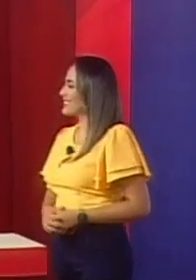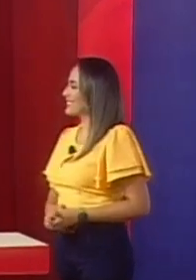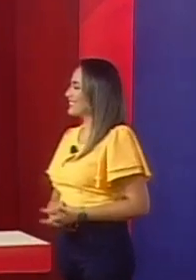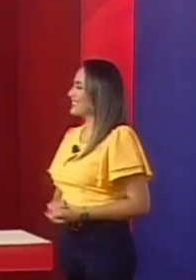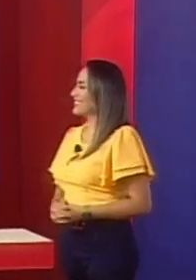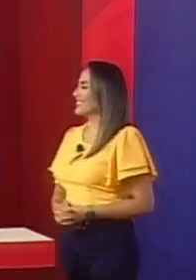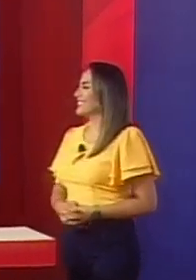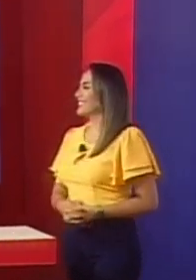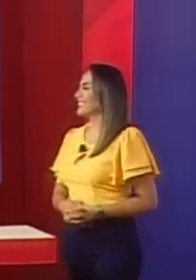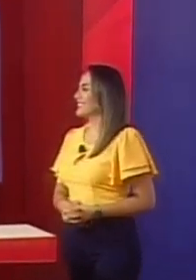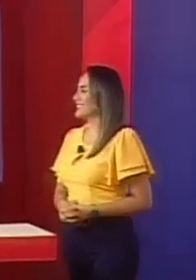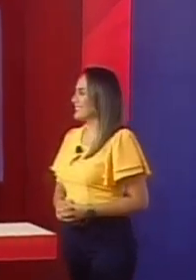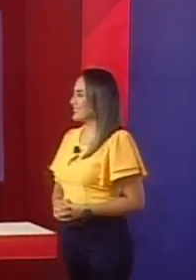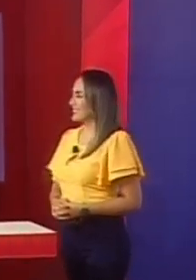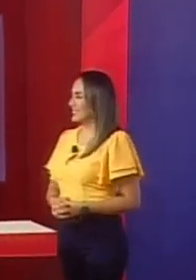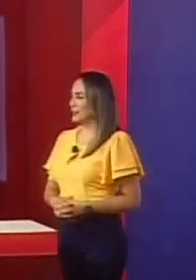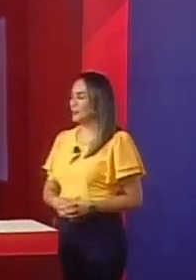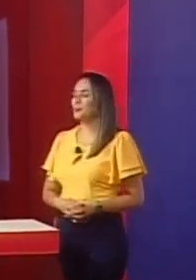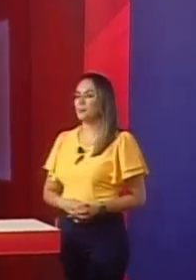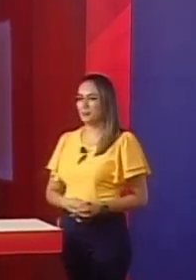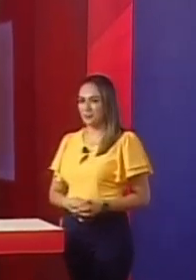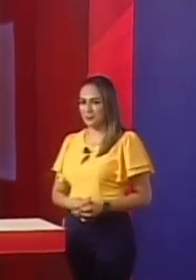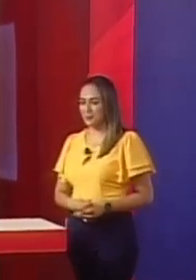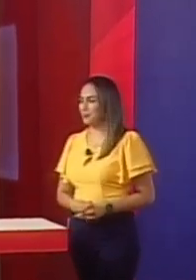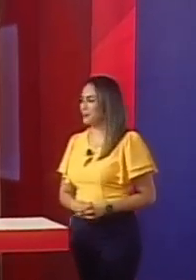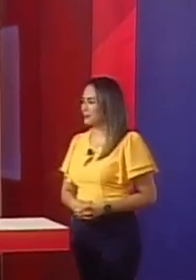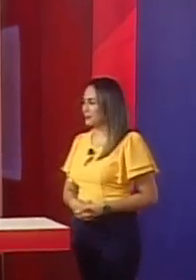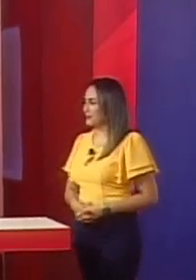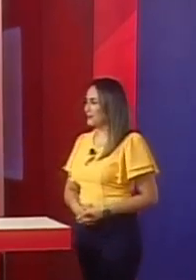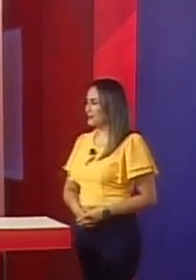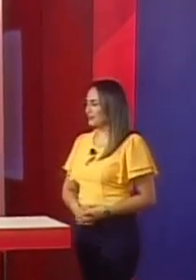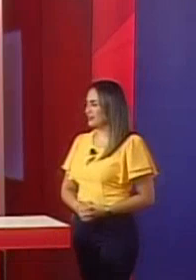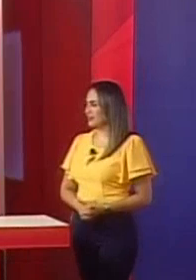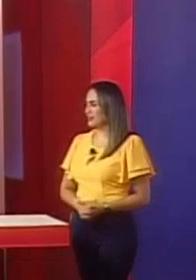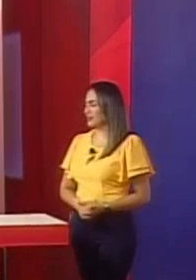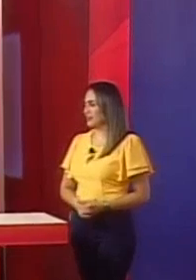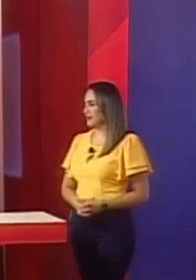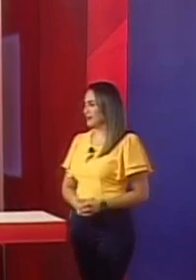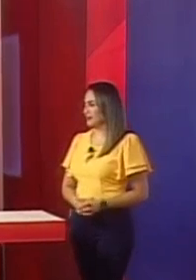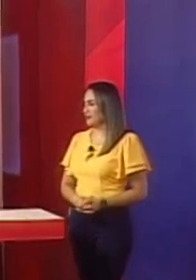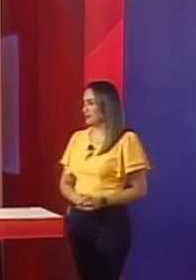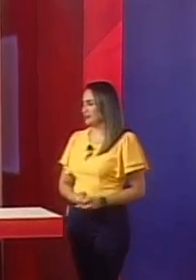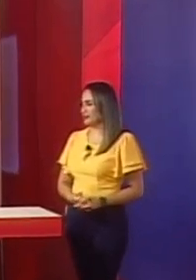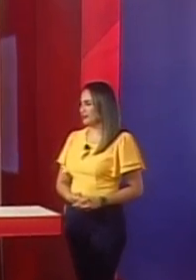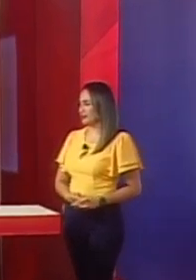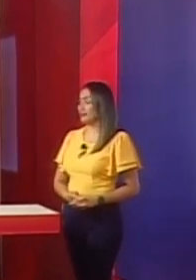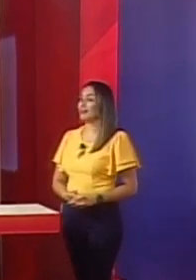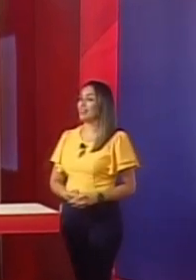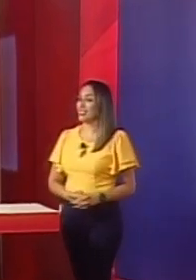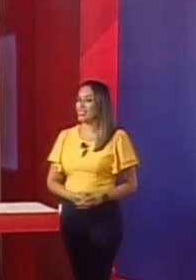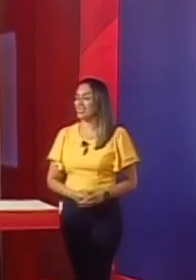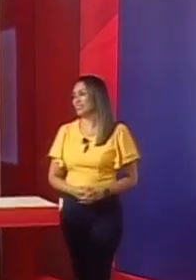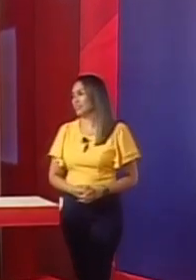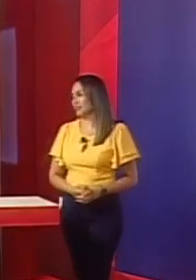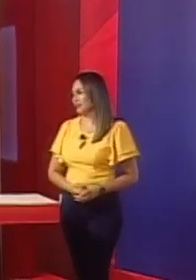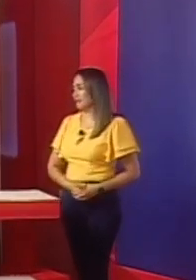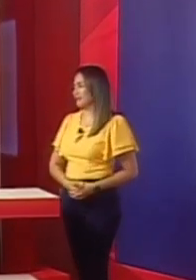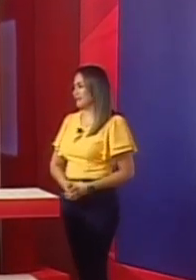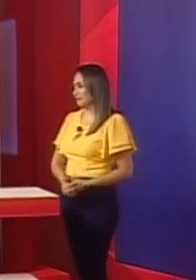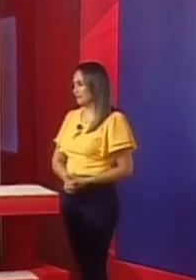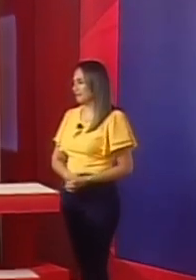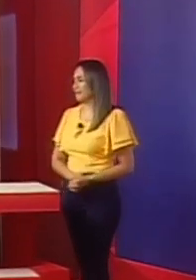hola buenas noches andy garcía sí muy contentos de esos primeros cuatro años y también que mañana es el día de la madre y mientras eso